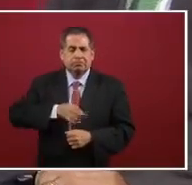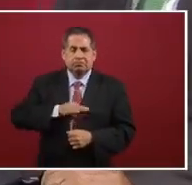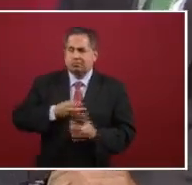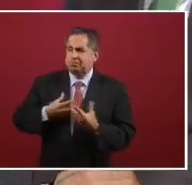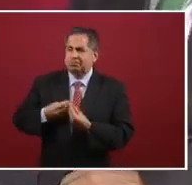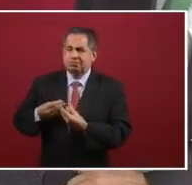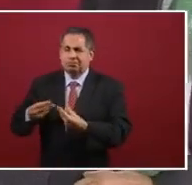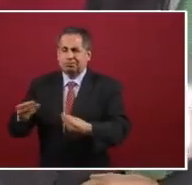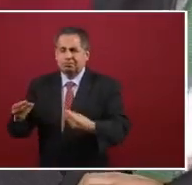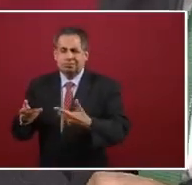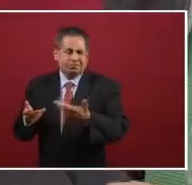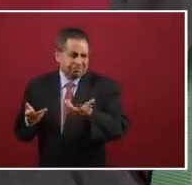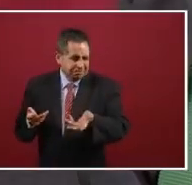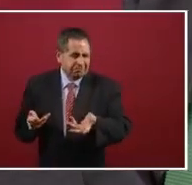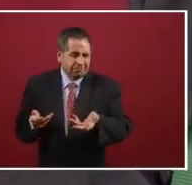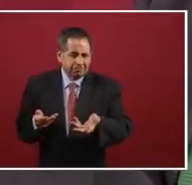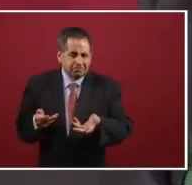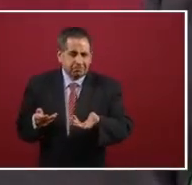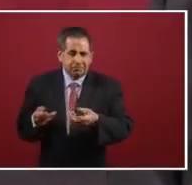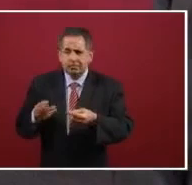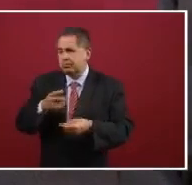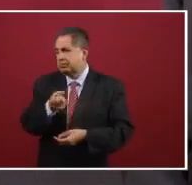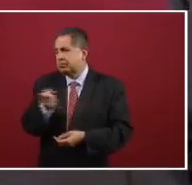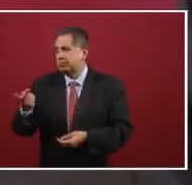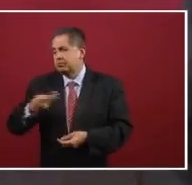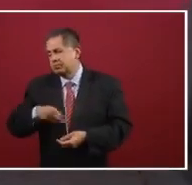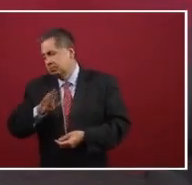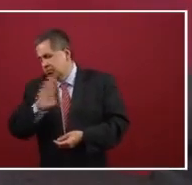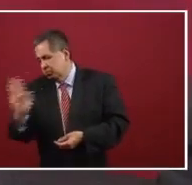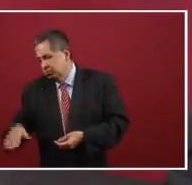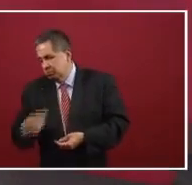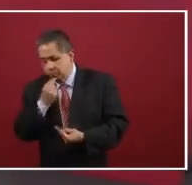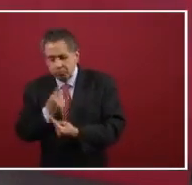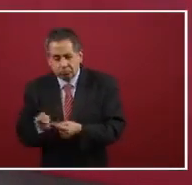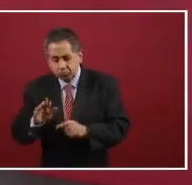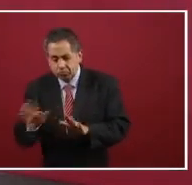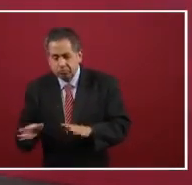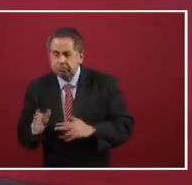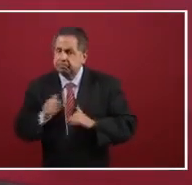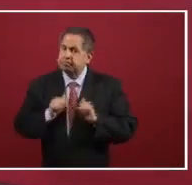epidemias y pérdida de vidas de menores.